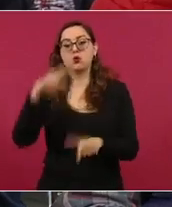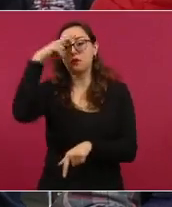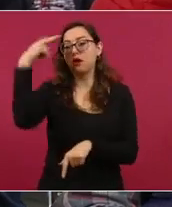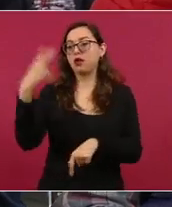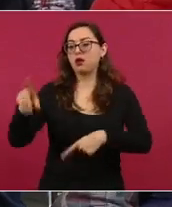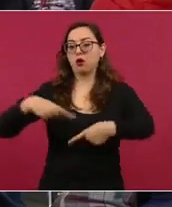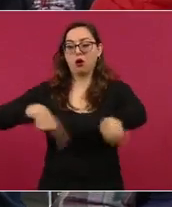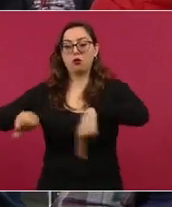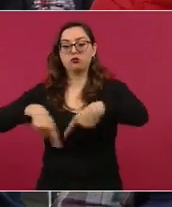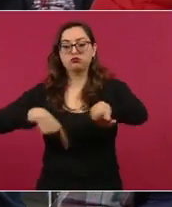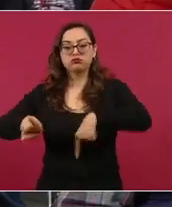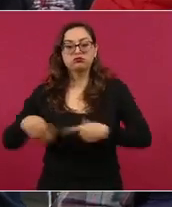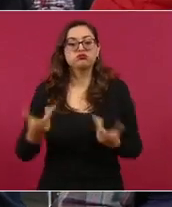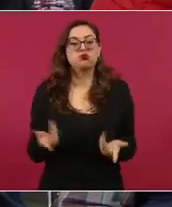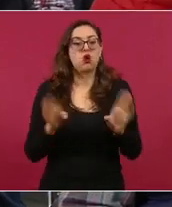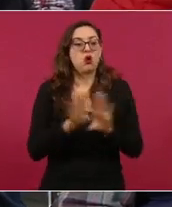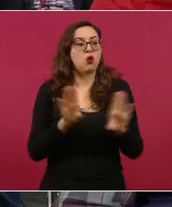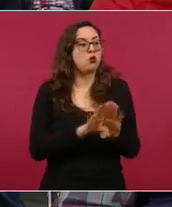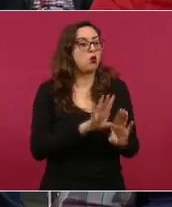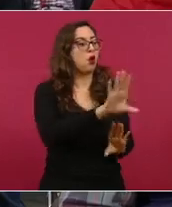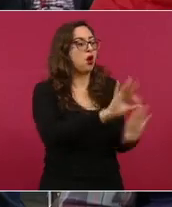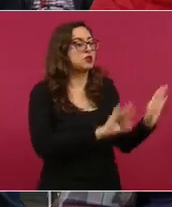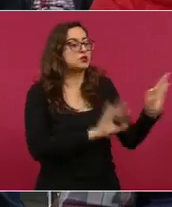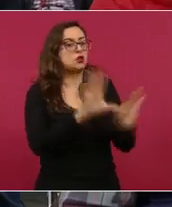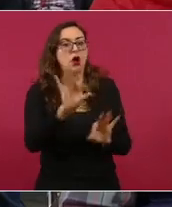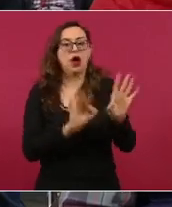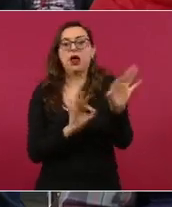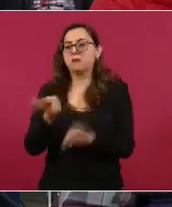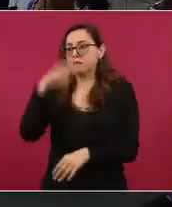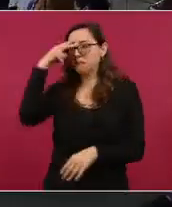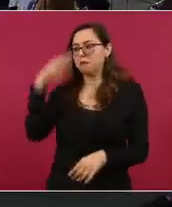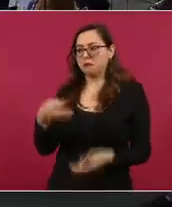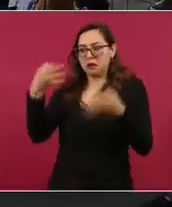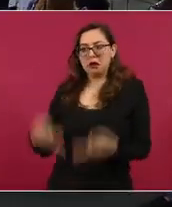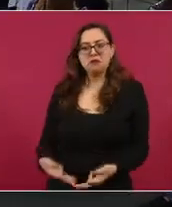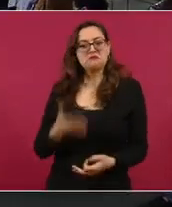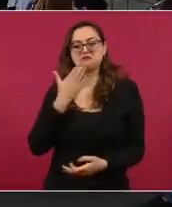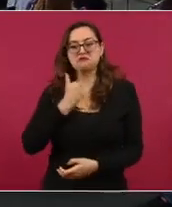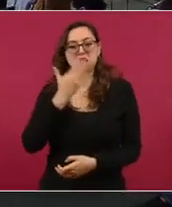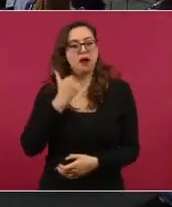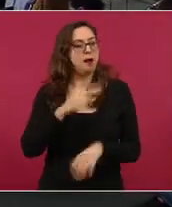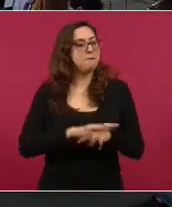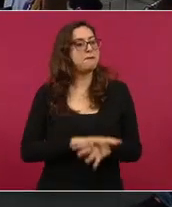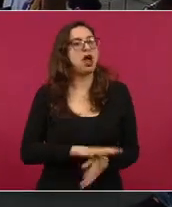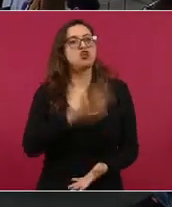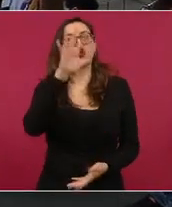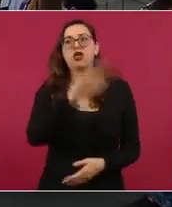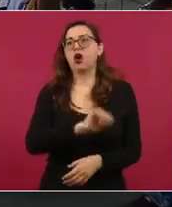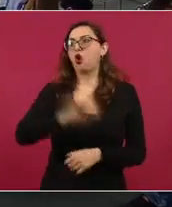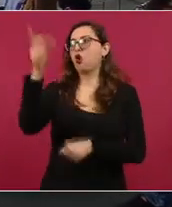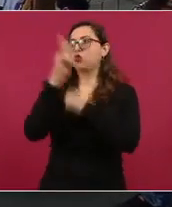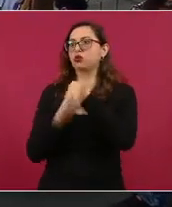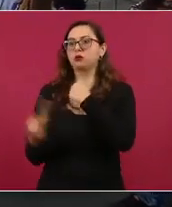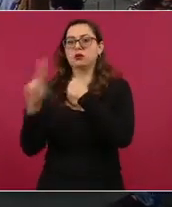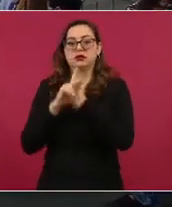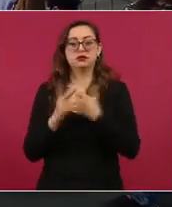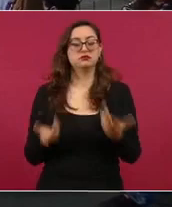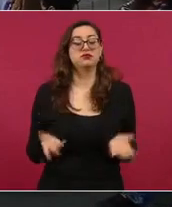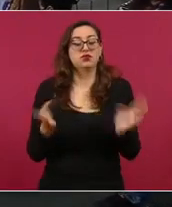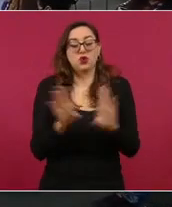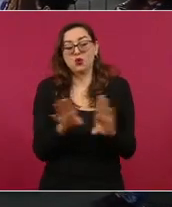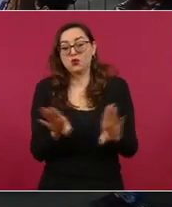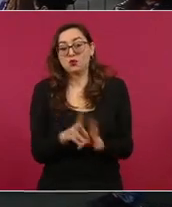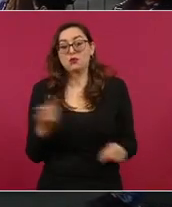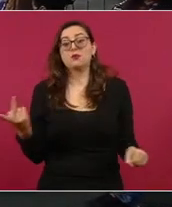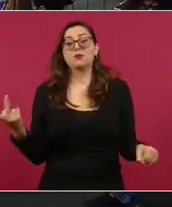técnico a jugadores mexicanos cuando la mayoría son extranjeros. Dado que había ese decreto, ¿se podría hacer algo en futuro en diálogo con